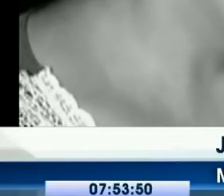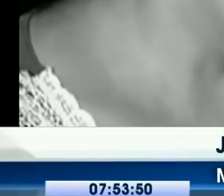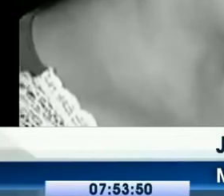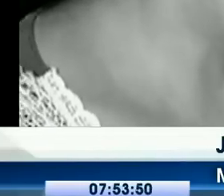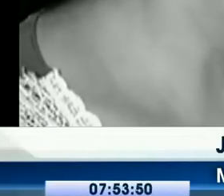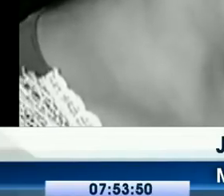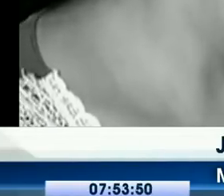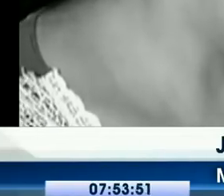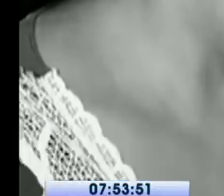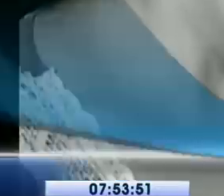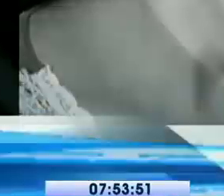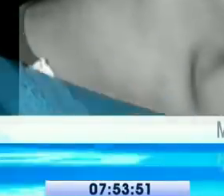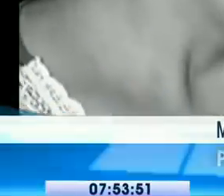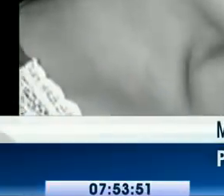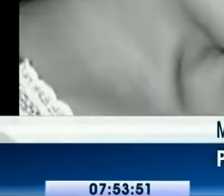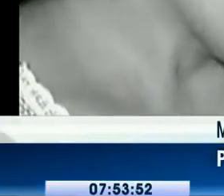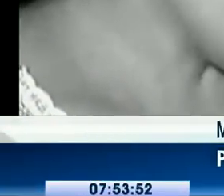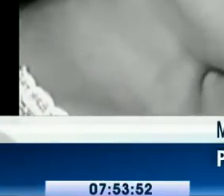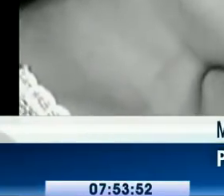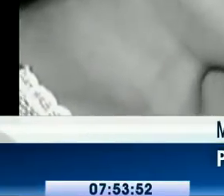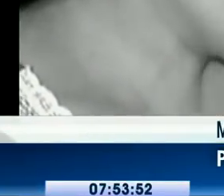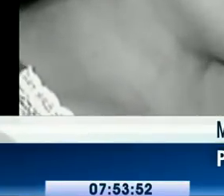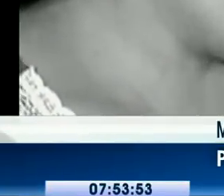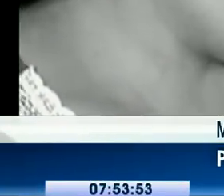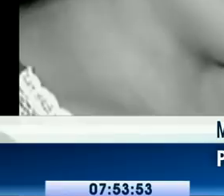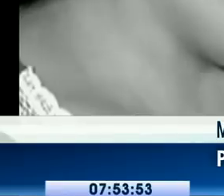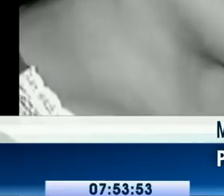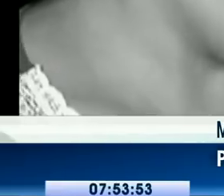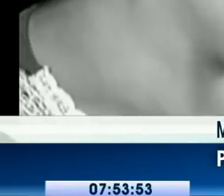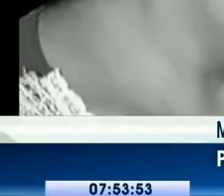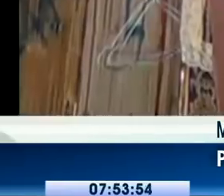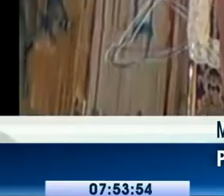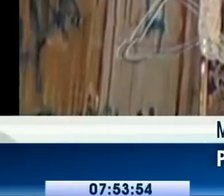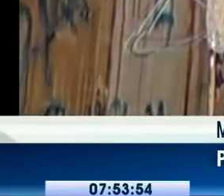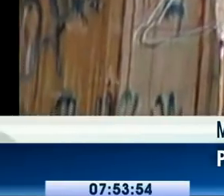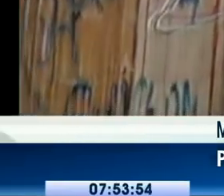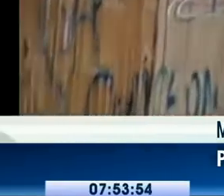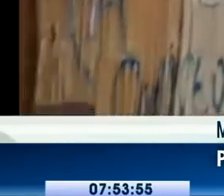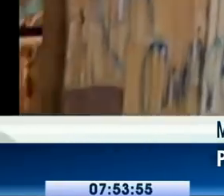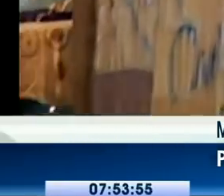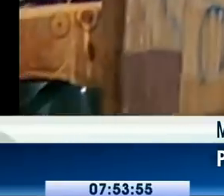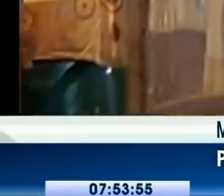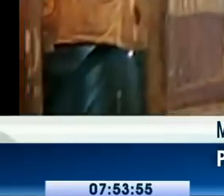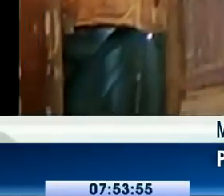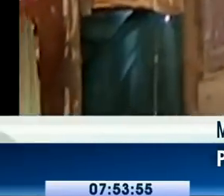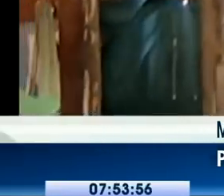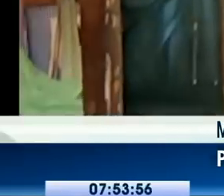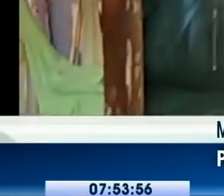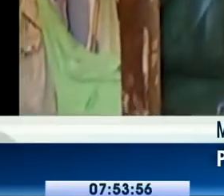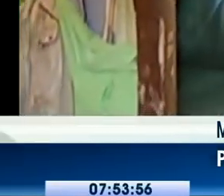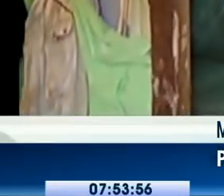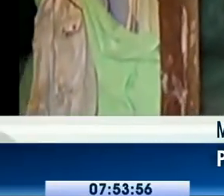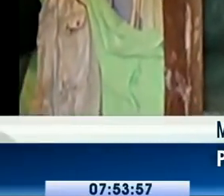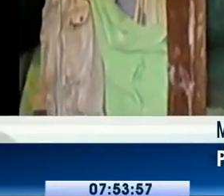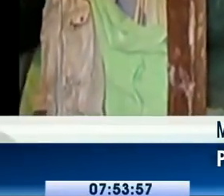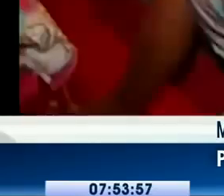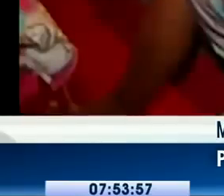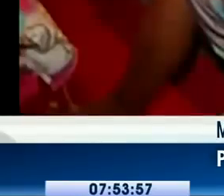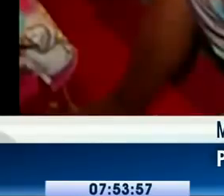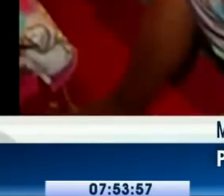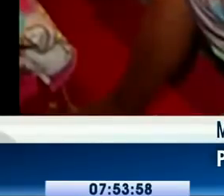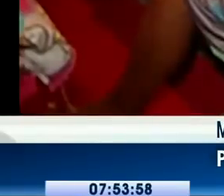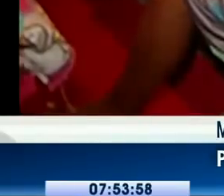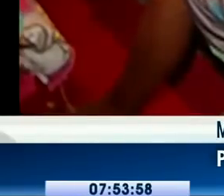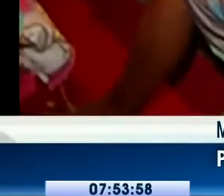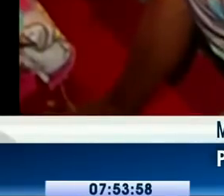he cogido un palo y me lo he parado para que él no me pegue. Los artículos del hogar poco a poco desaparecen porque los